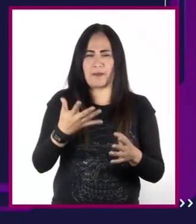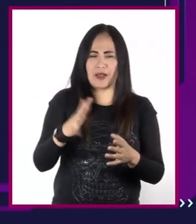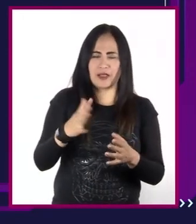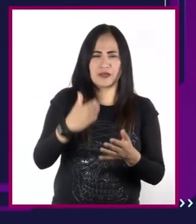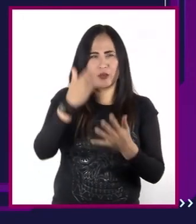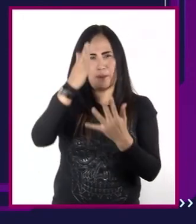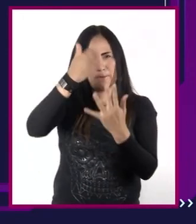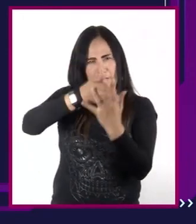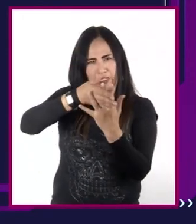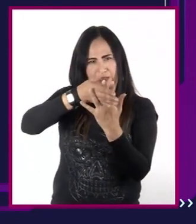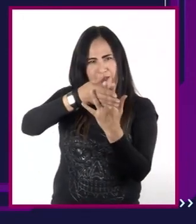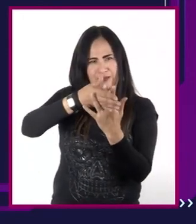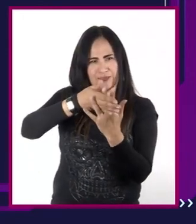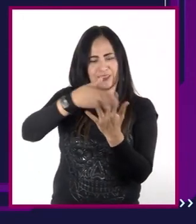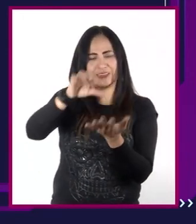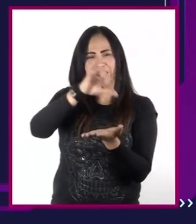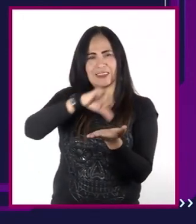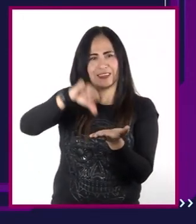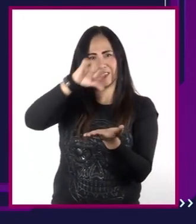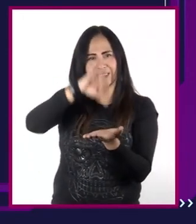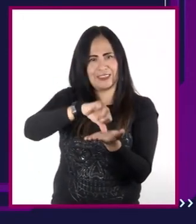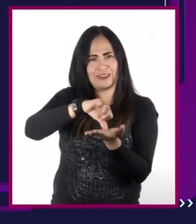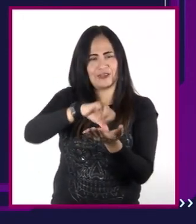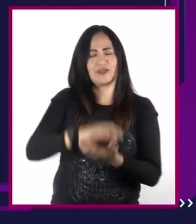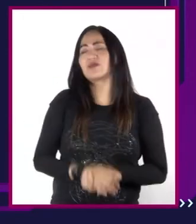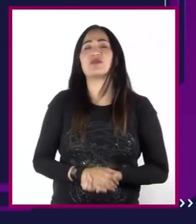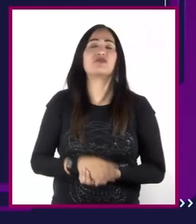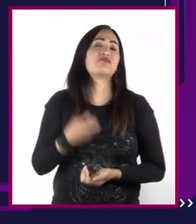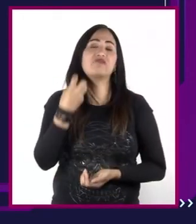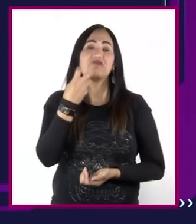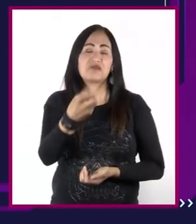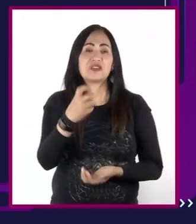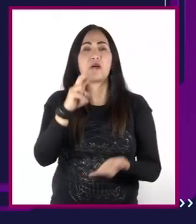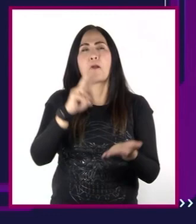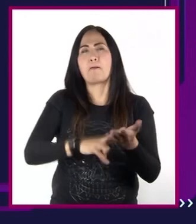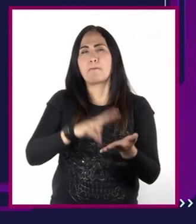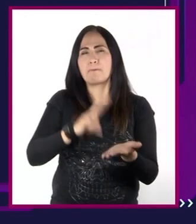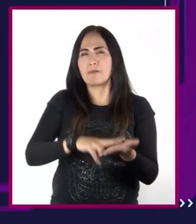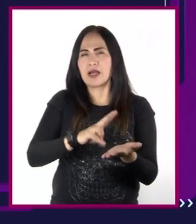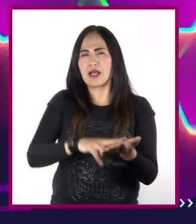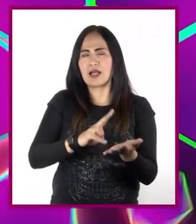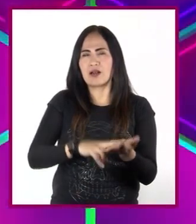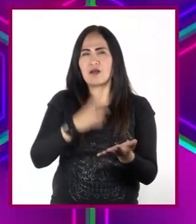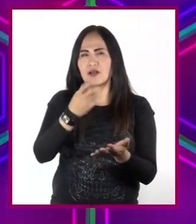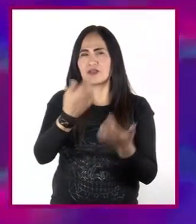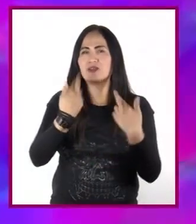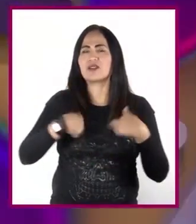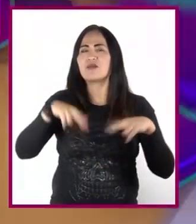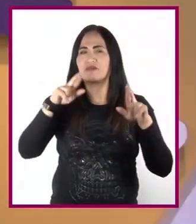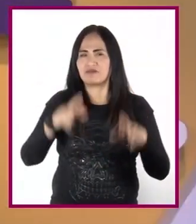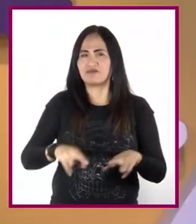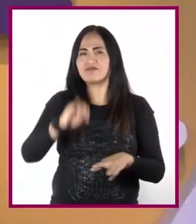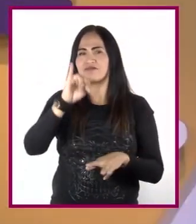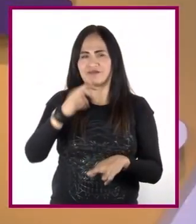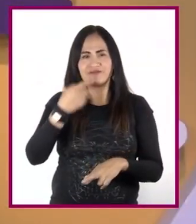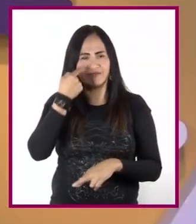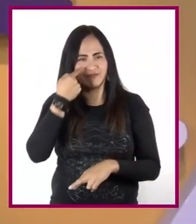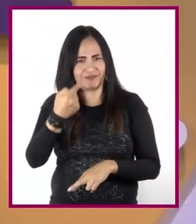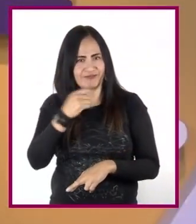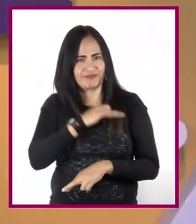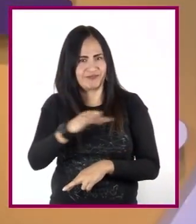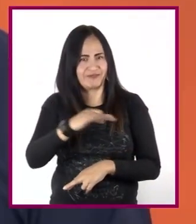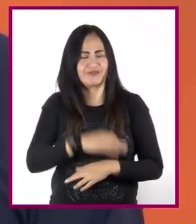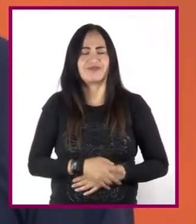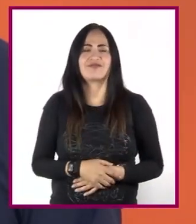encuentra al centro de estos. Por eso se considera un valor o un dato representativo. Muy bien.